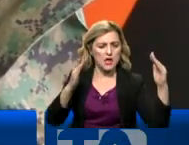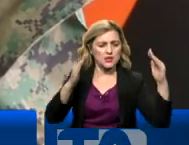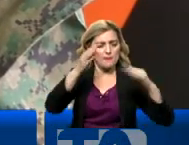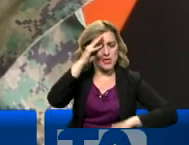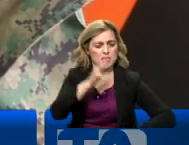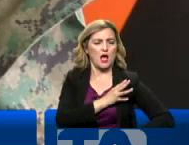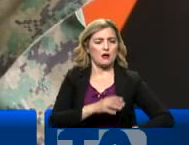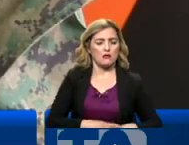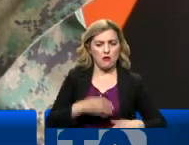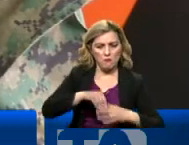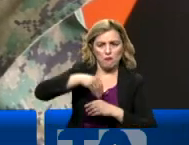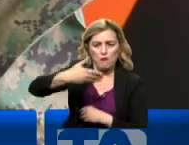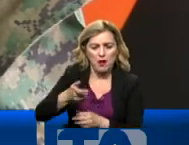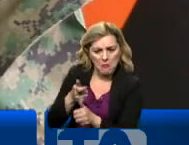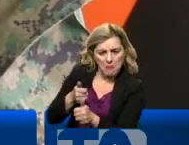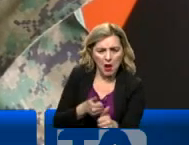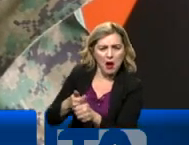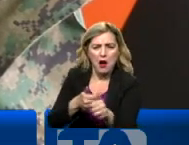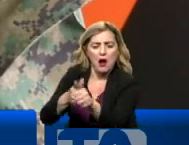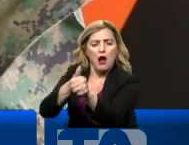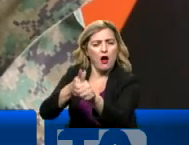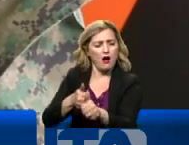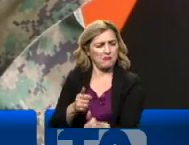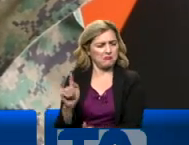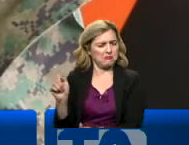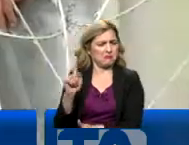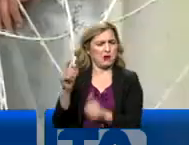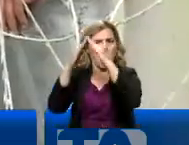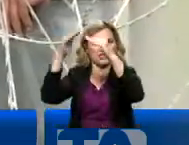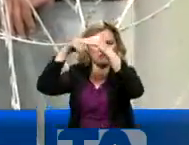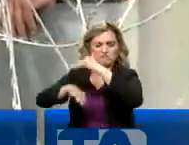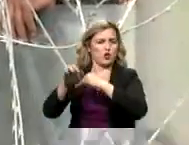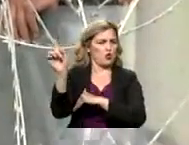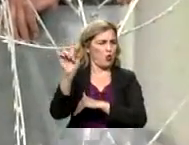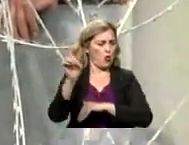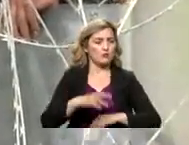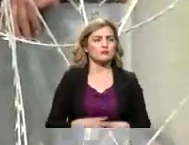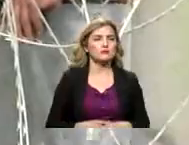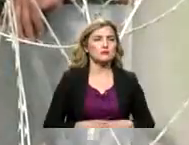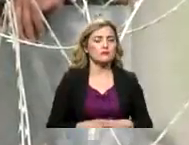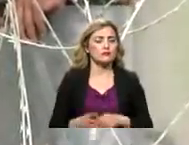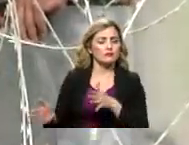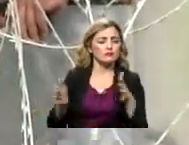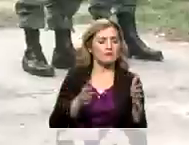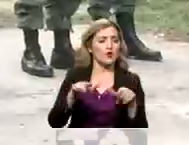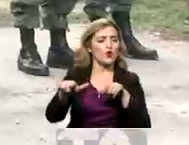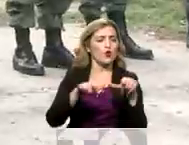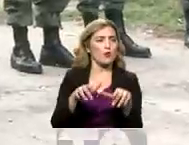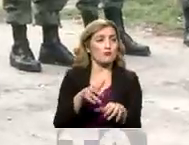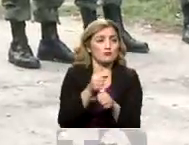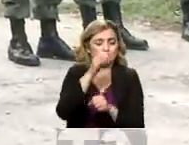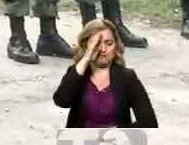salieron del campamento en persecución o a alienar ninguna vivienda. Por ahora, el fuerte militar de las Malvinas reforzó su